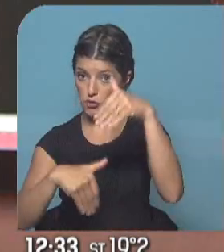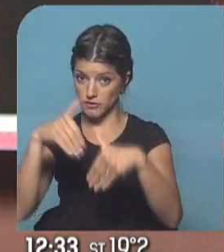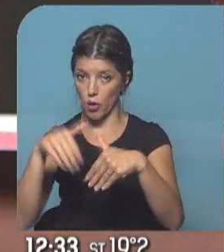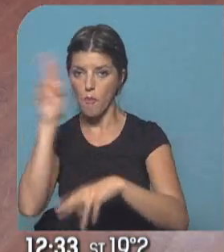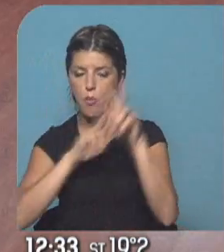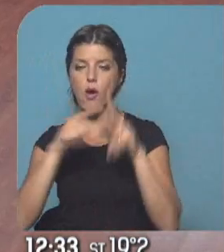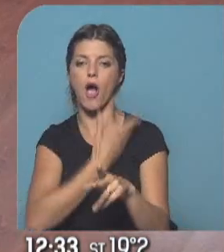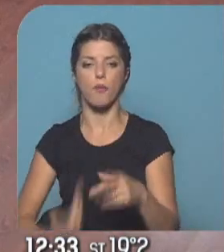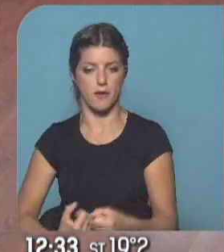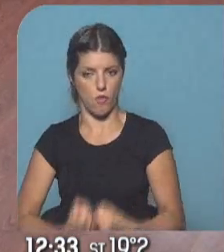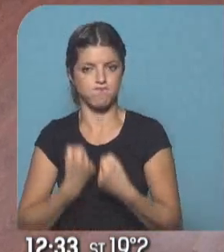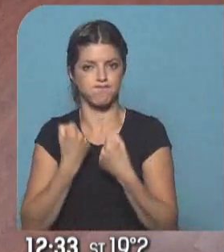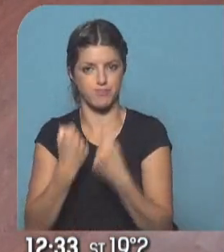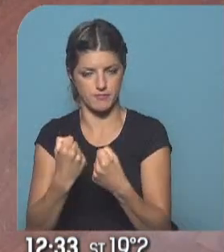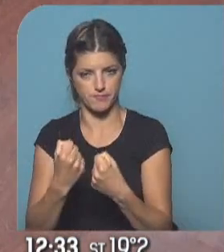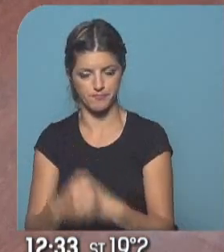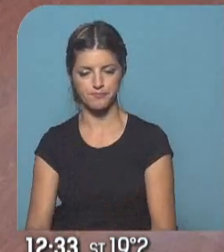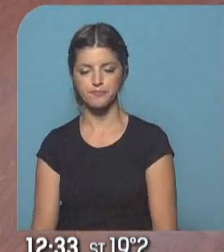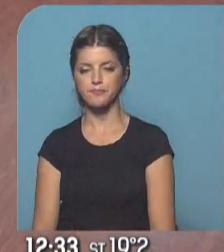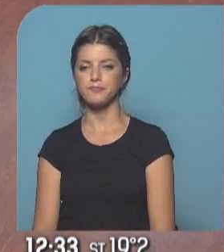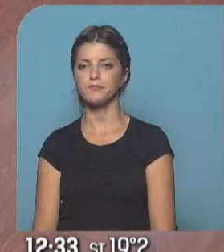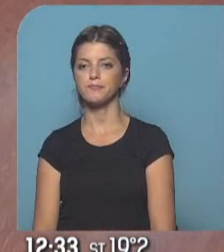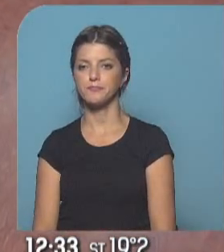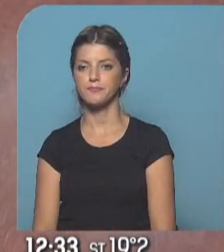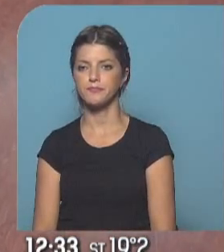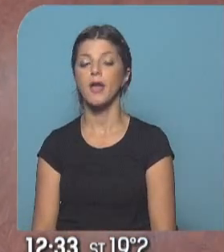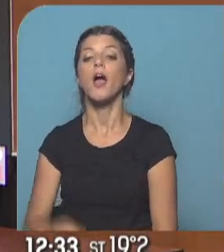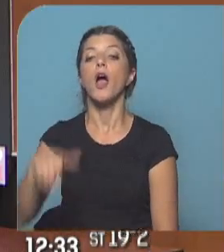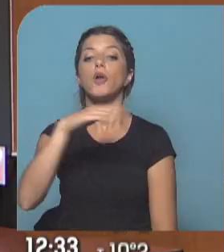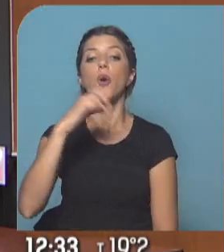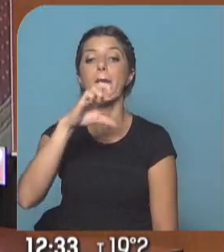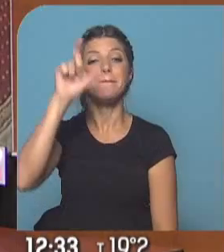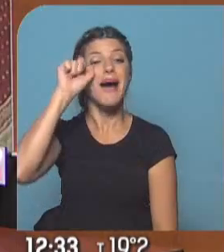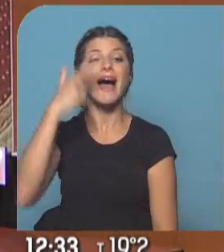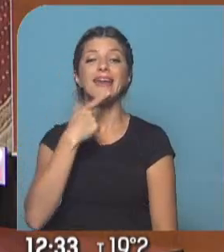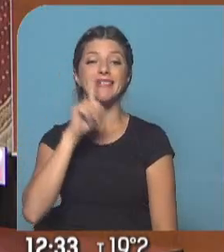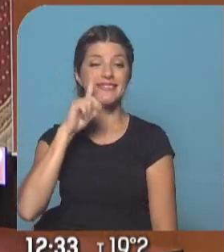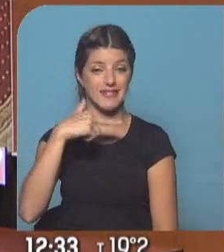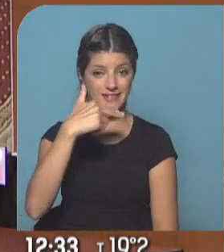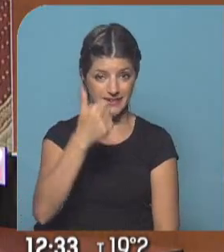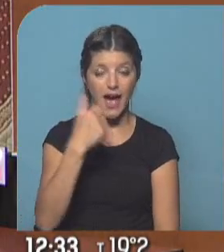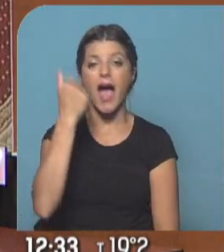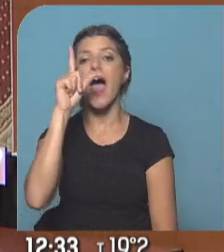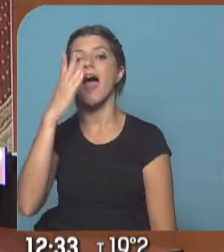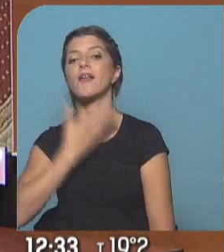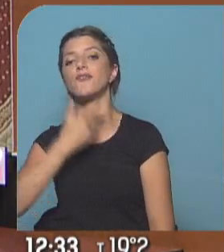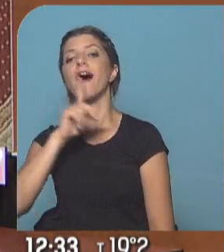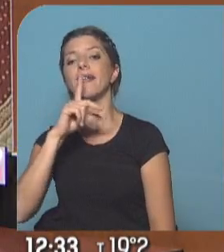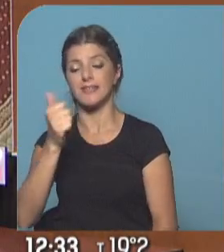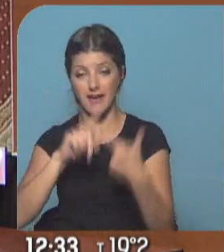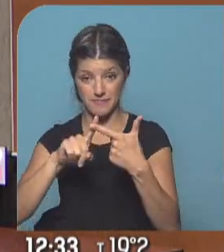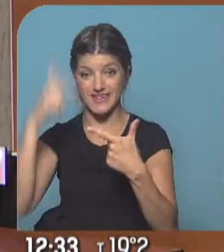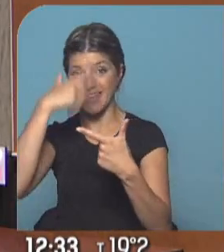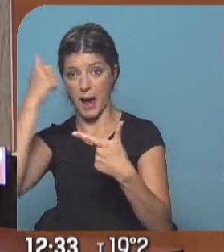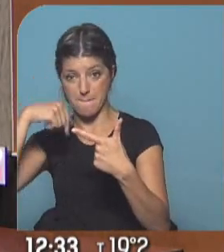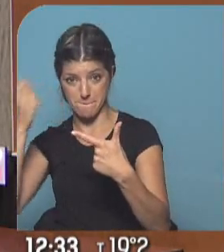su gobierno. Un acuerdo histórico han alcanzado en Palestina, Al-Fatah, que es quien gobierna en Cisjordania, y Hamas,